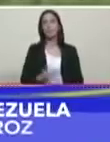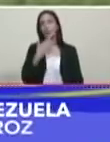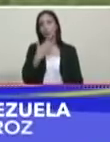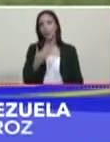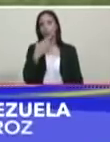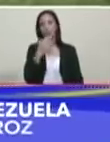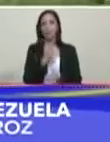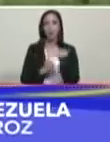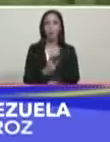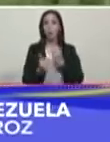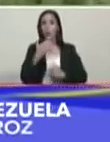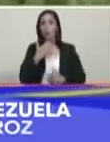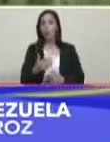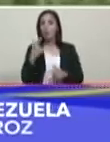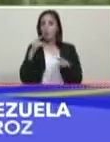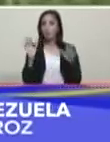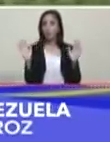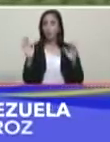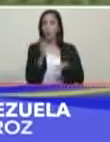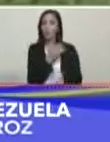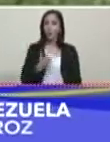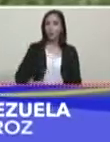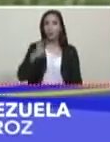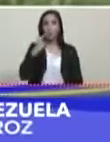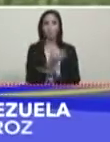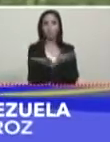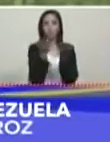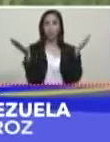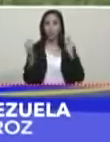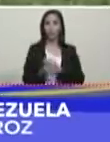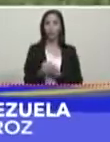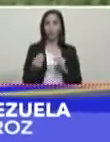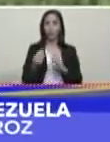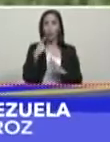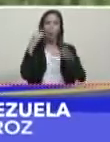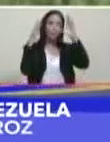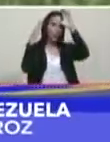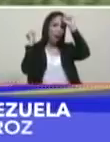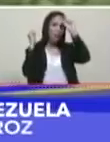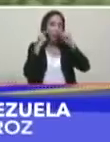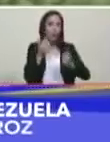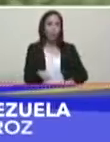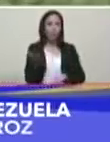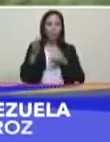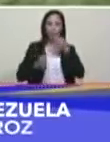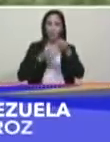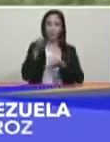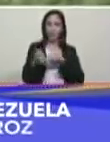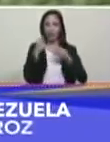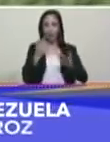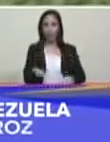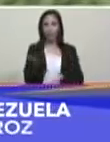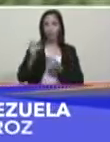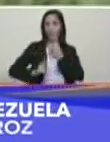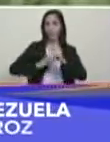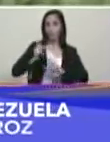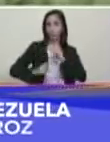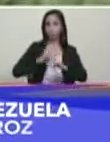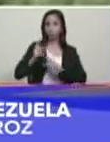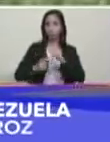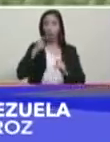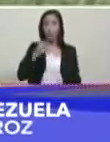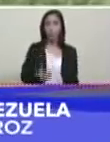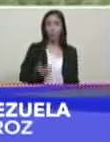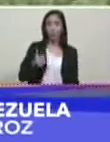Rogelio. Bueno, presidente, y un ejemplo de lo que el compañero embajador Rogelio Polanco ha dicho es que esta producción se está haciendo con